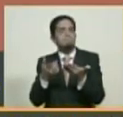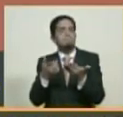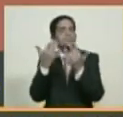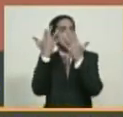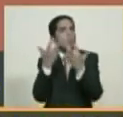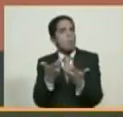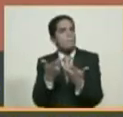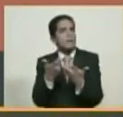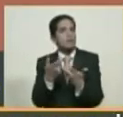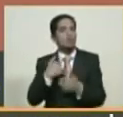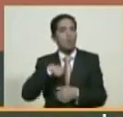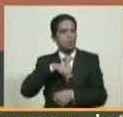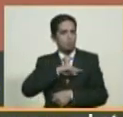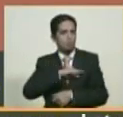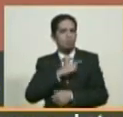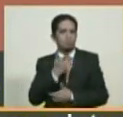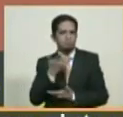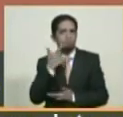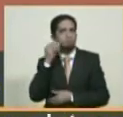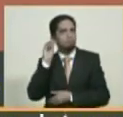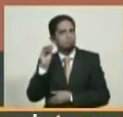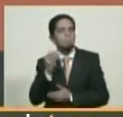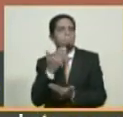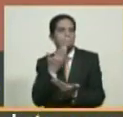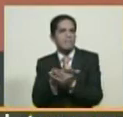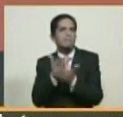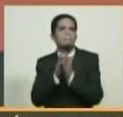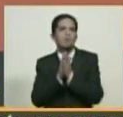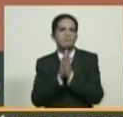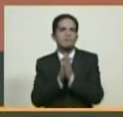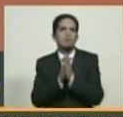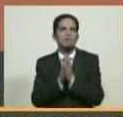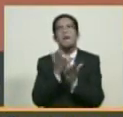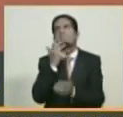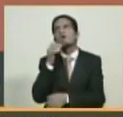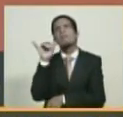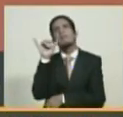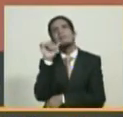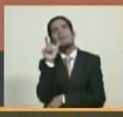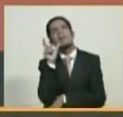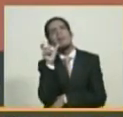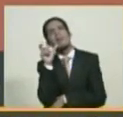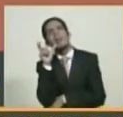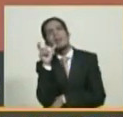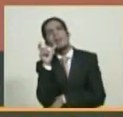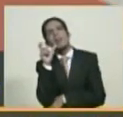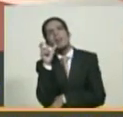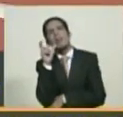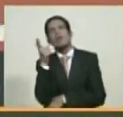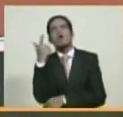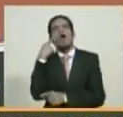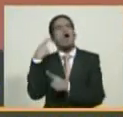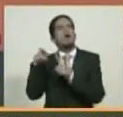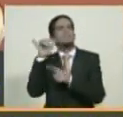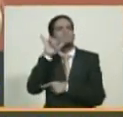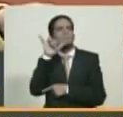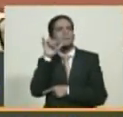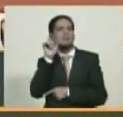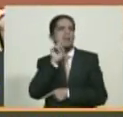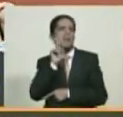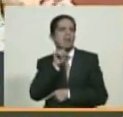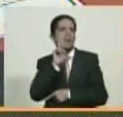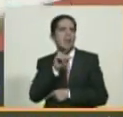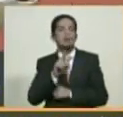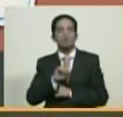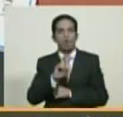nosotros lo exigimos para referirse a Venezuela. Que no tenga de fuente los fake news, sino que tenga como fuente datos serios, concisos, y sobre